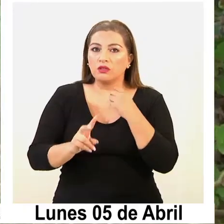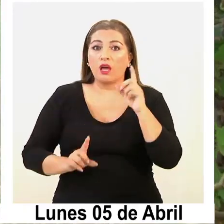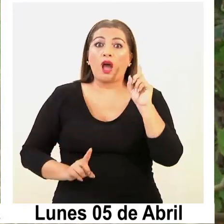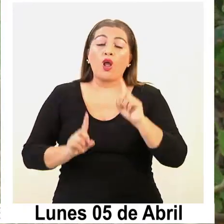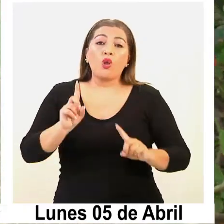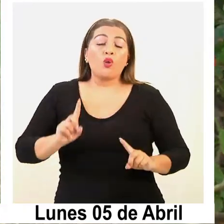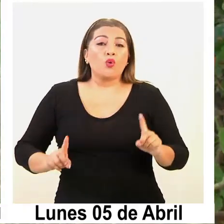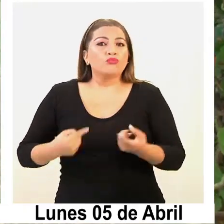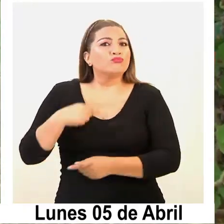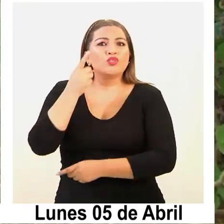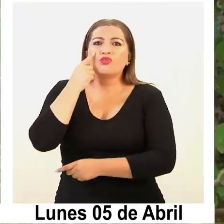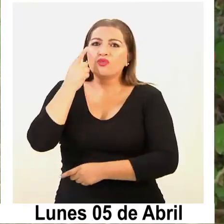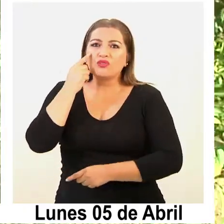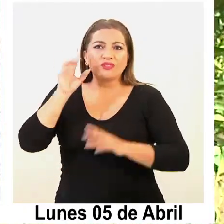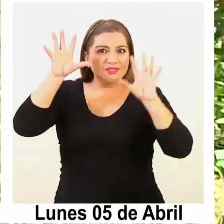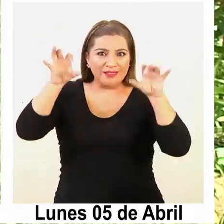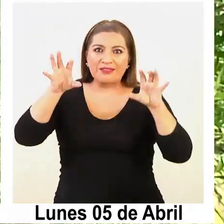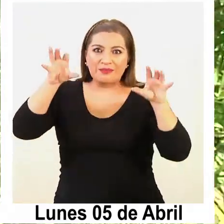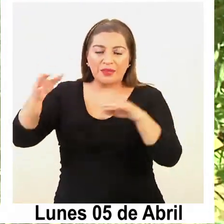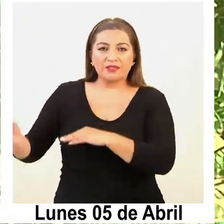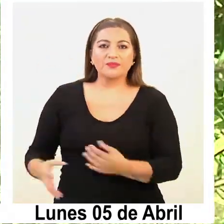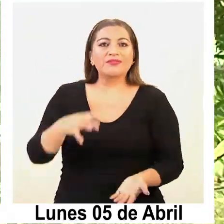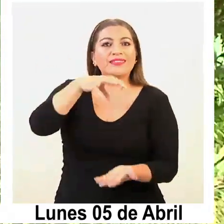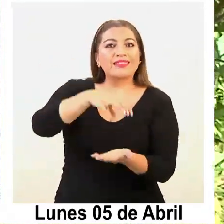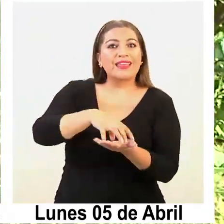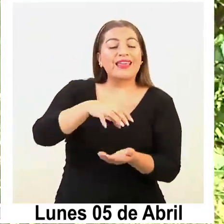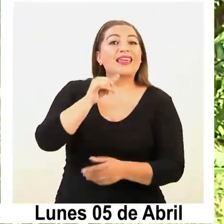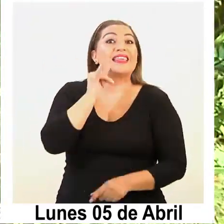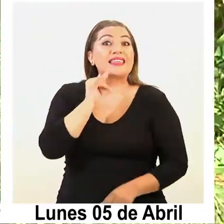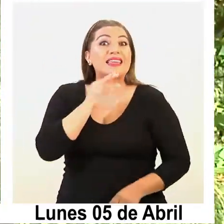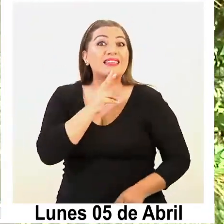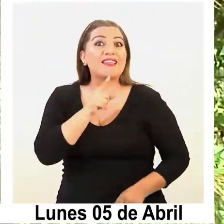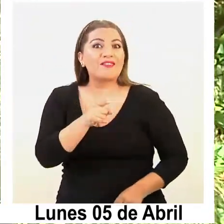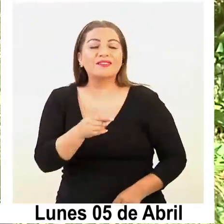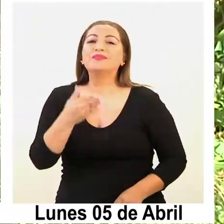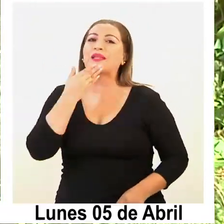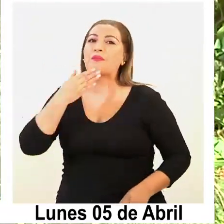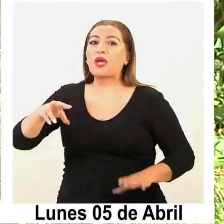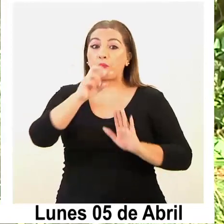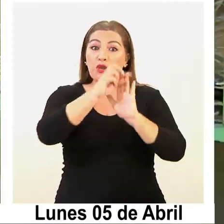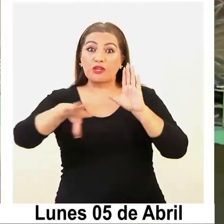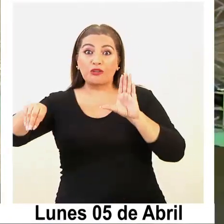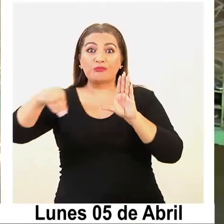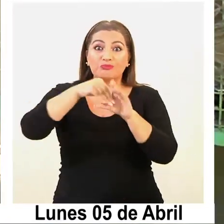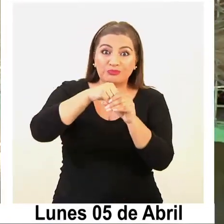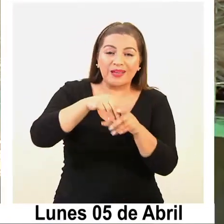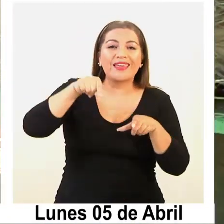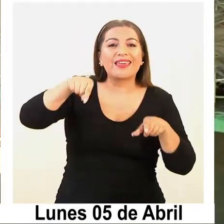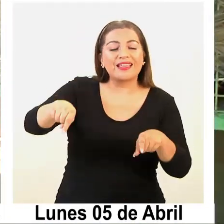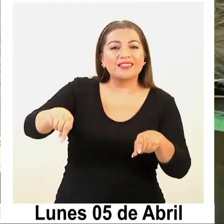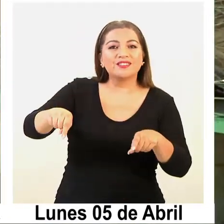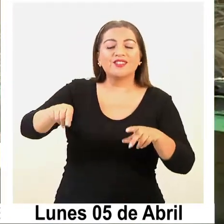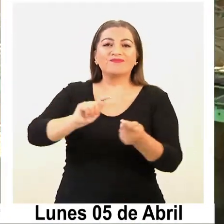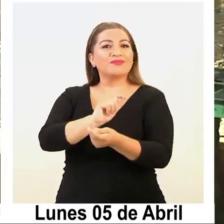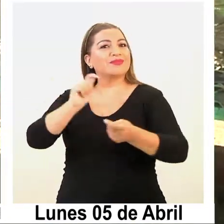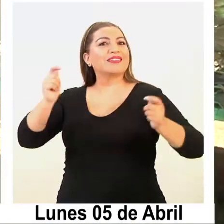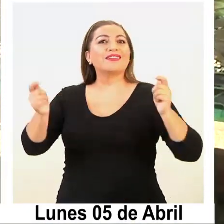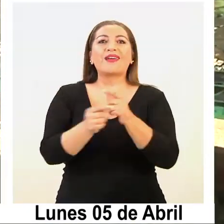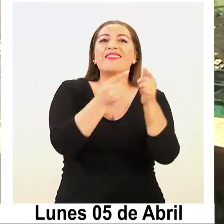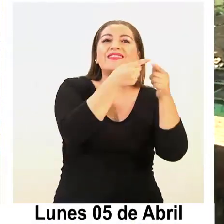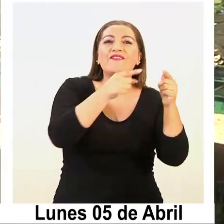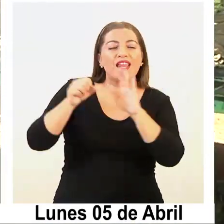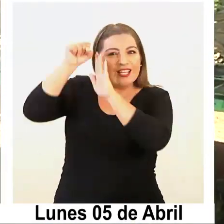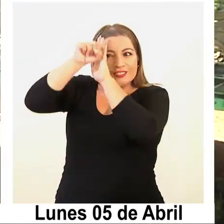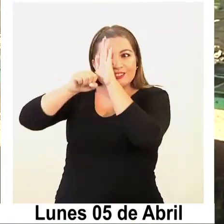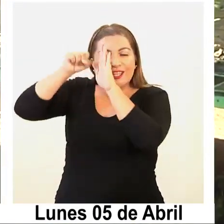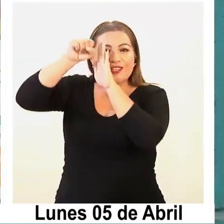no tienen la posibilidad de conocer este tipo de animales. Iquique Televisión también forma parte de este proyecto, lo que se traducirá en una serie